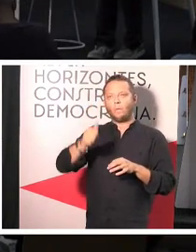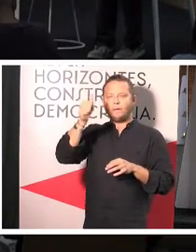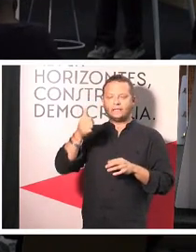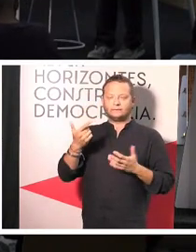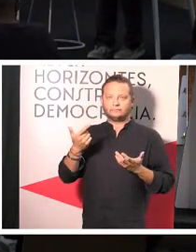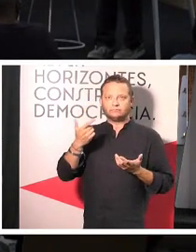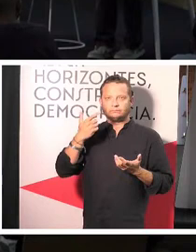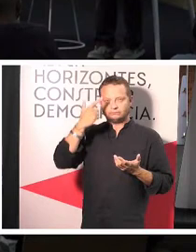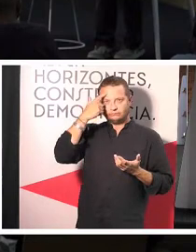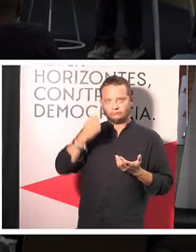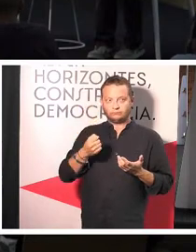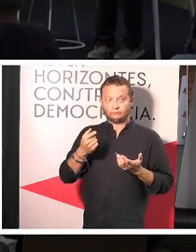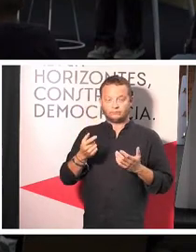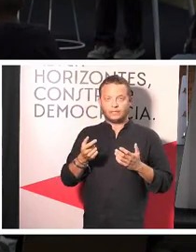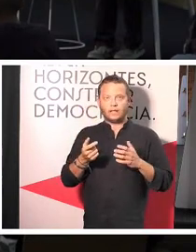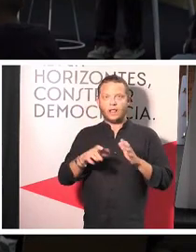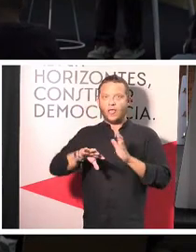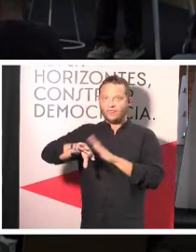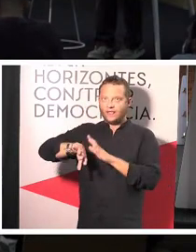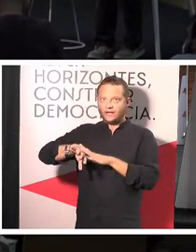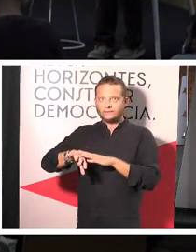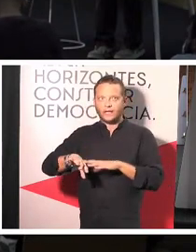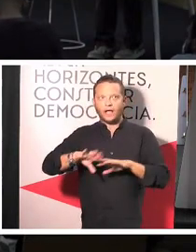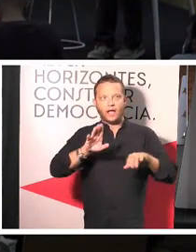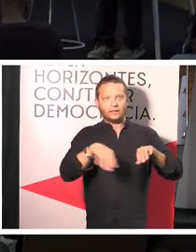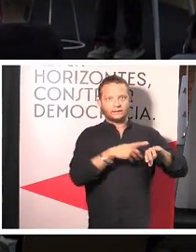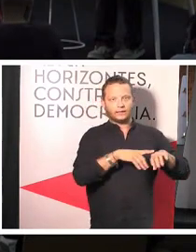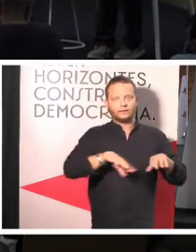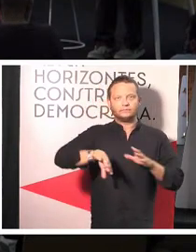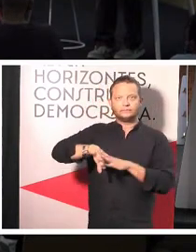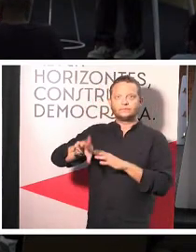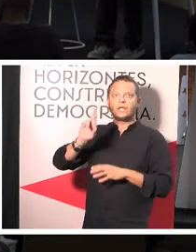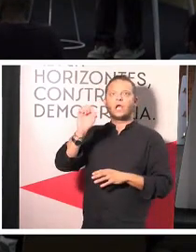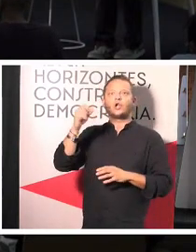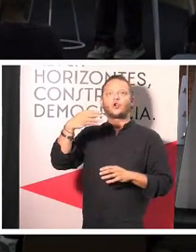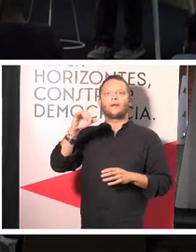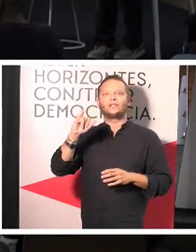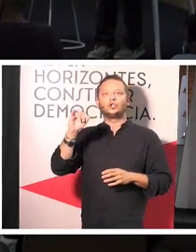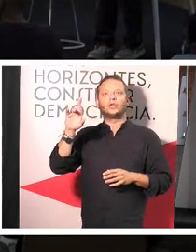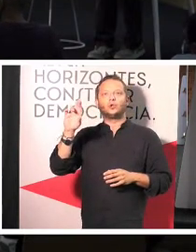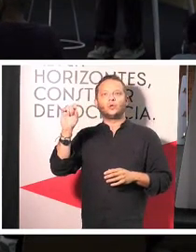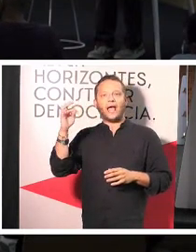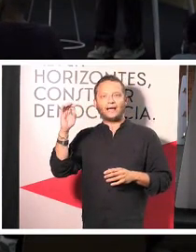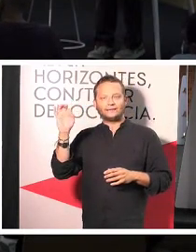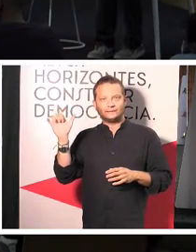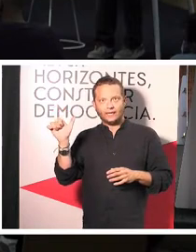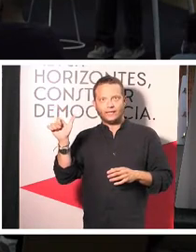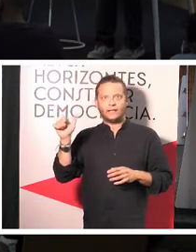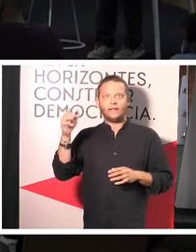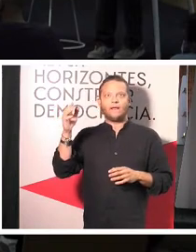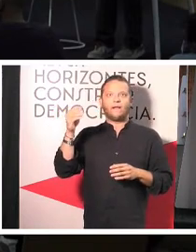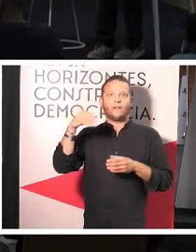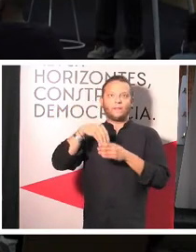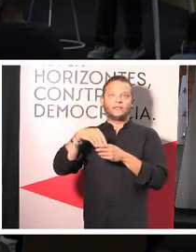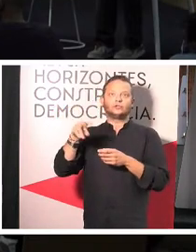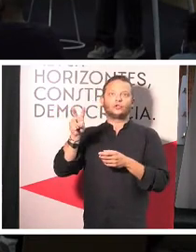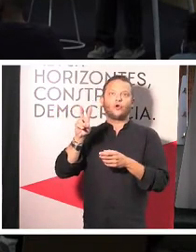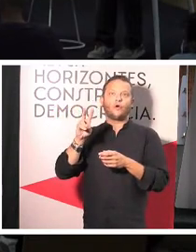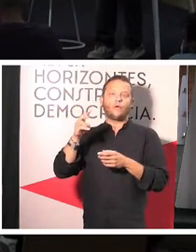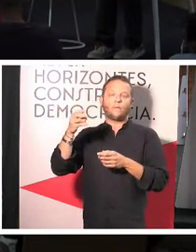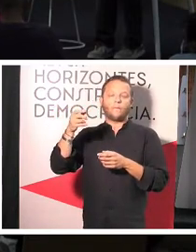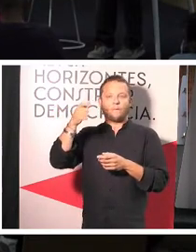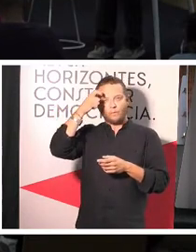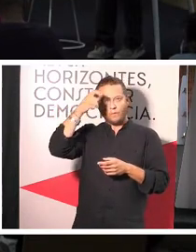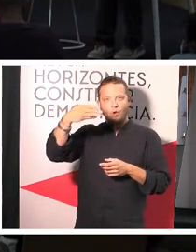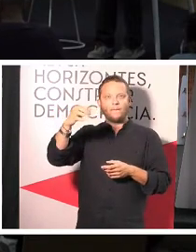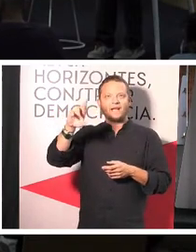¿no? Empezando de derecha a izquierda, a mi extremo está Roberto Uriarte, de Bermeo, de Vizcaya,